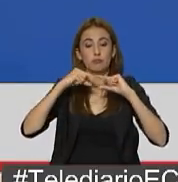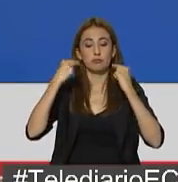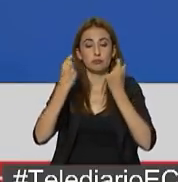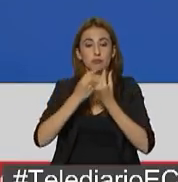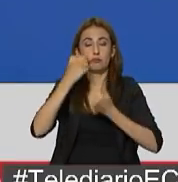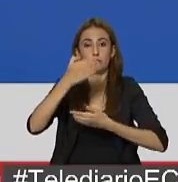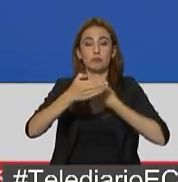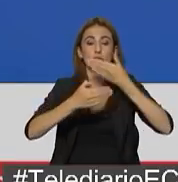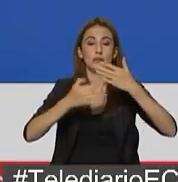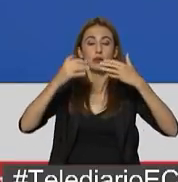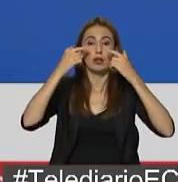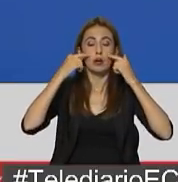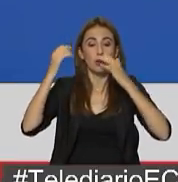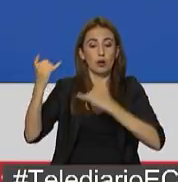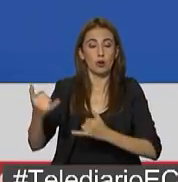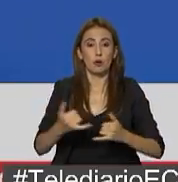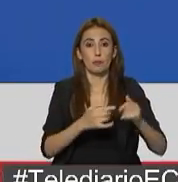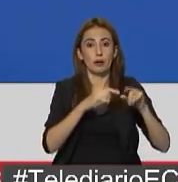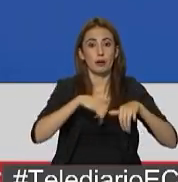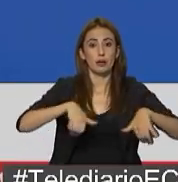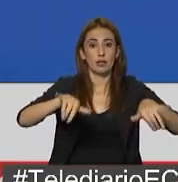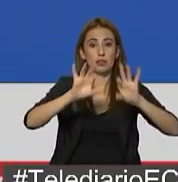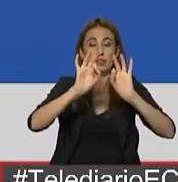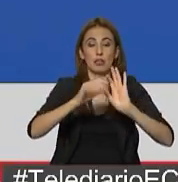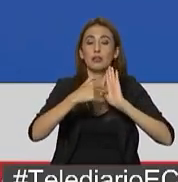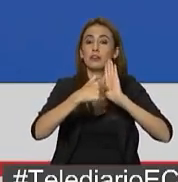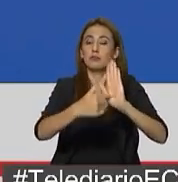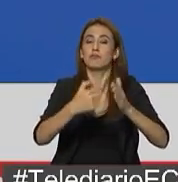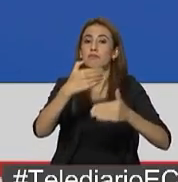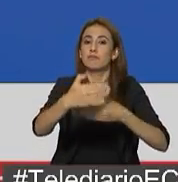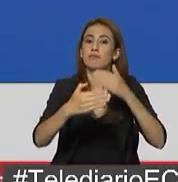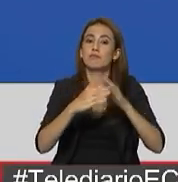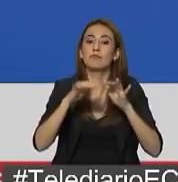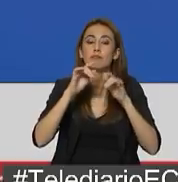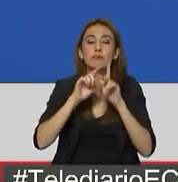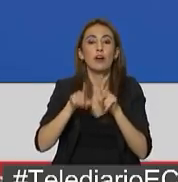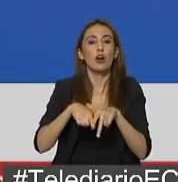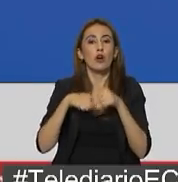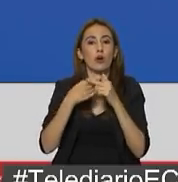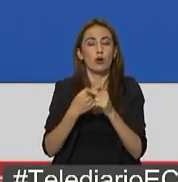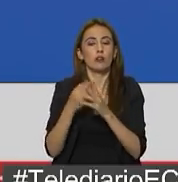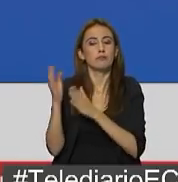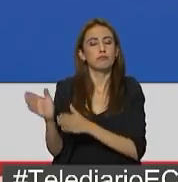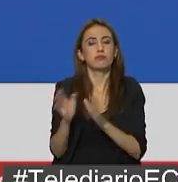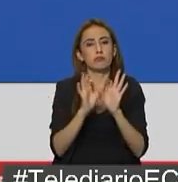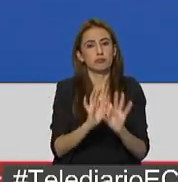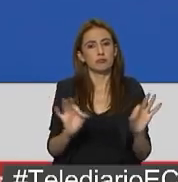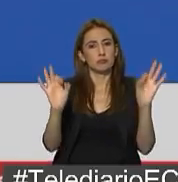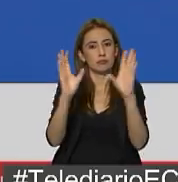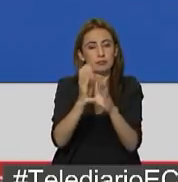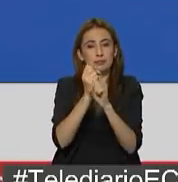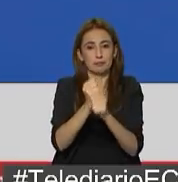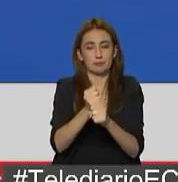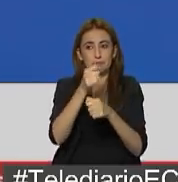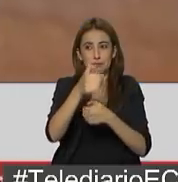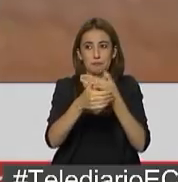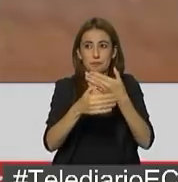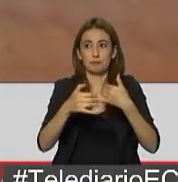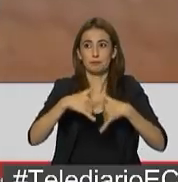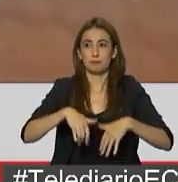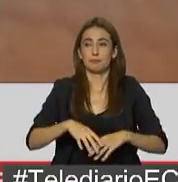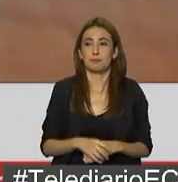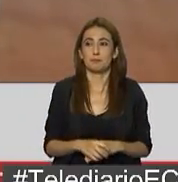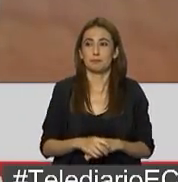el terreno para hacer frente a la situación, de acuerdo con el principio de priorizar la seguridad y la salud de la gente.